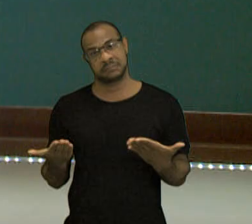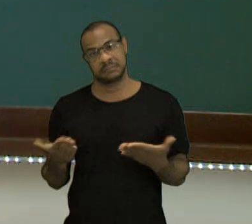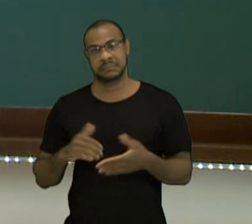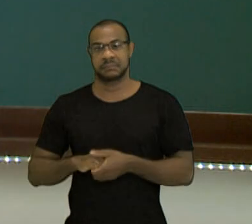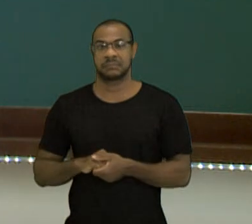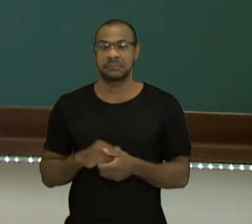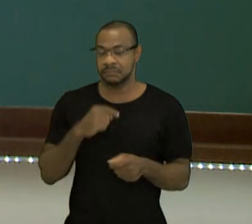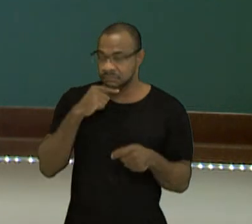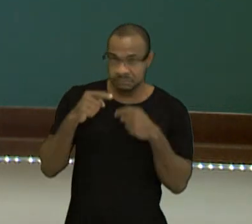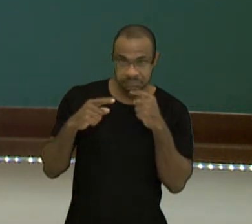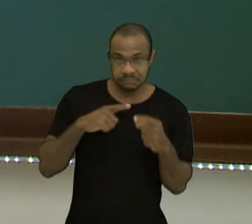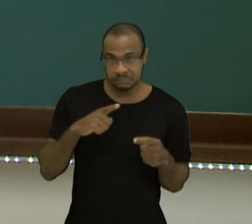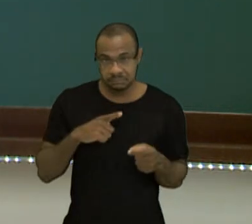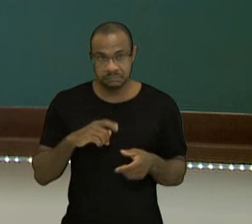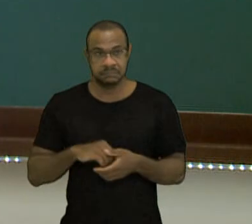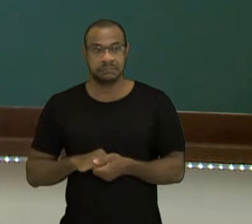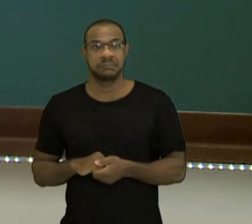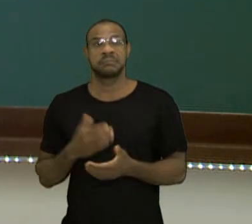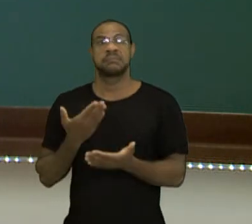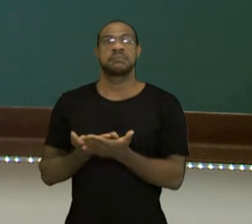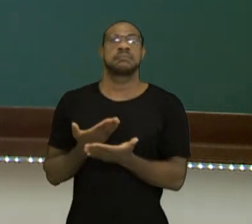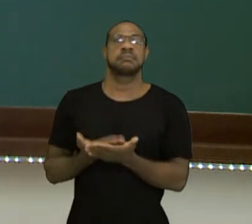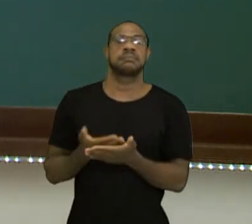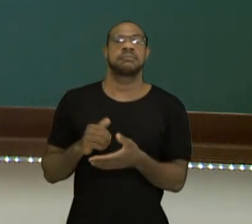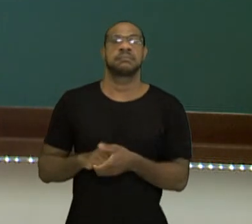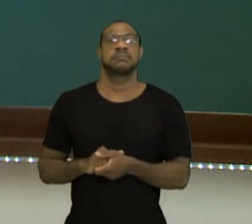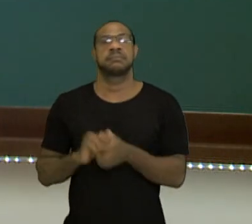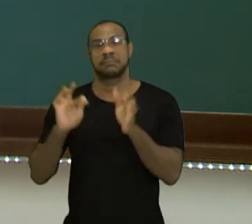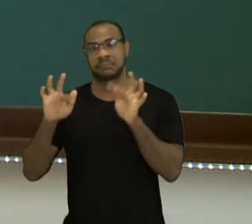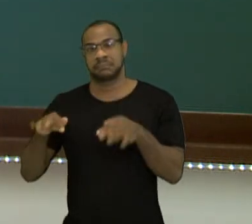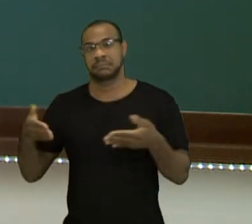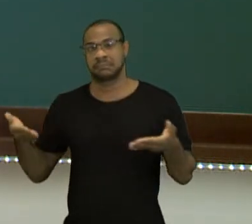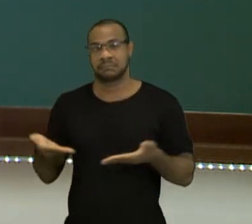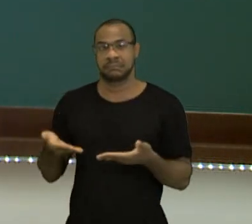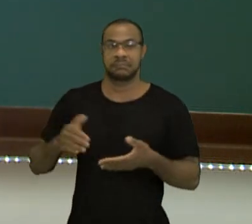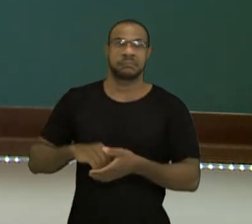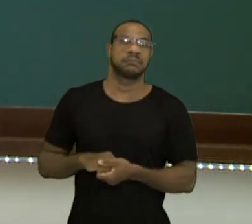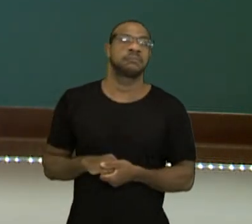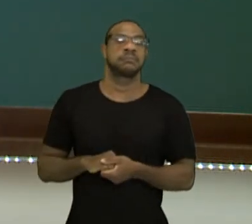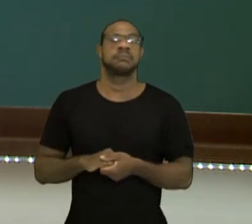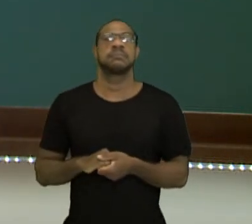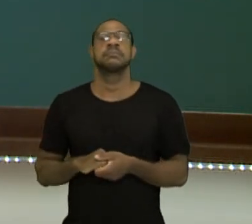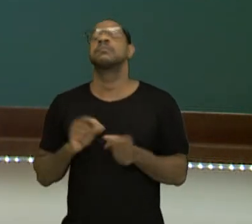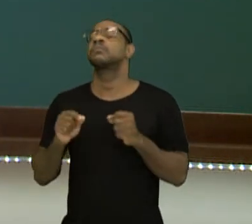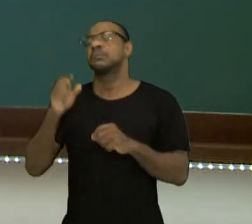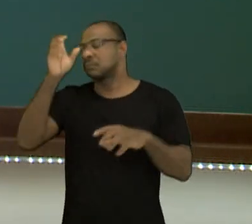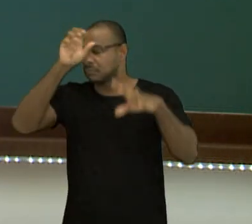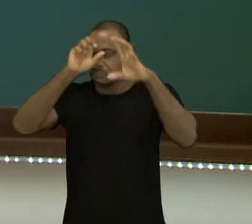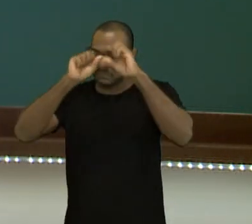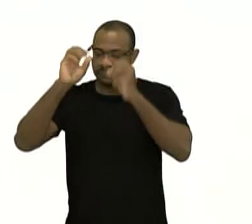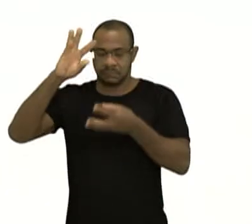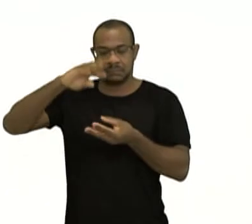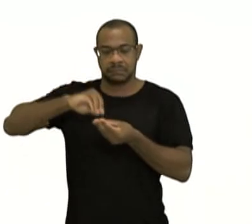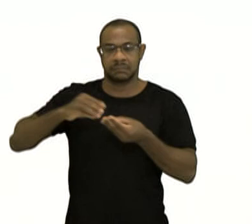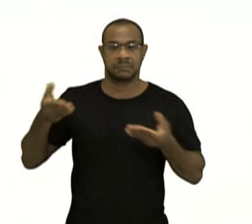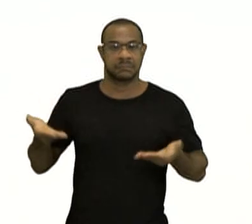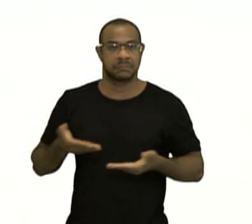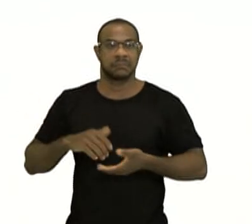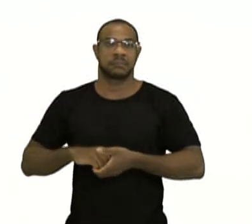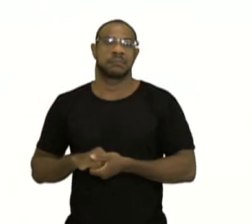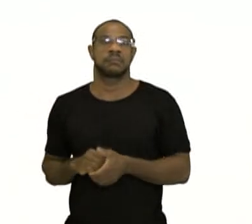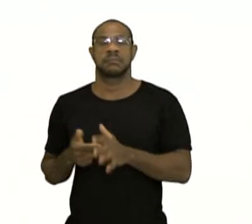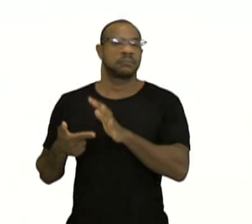Alguma dúvida? A nossa aula acabou. Vamos ver o que nós aprendemos? Identificar